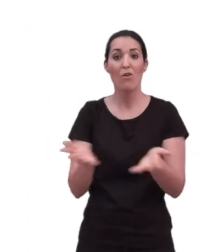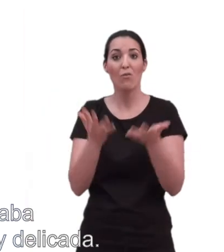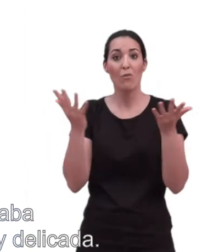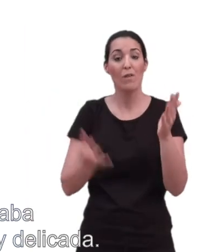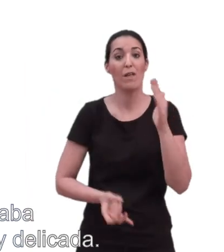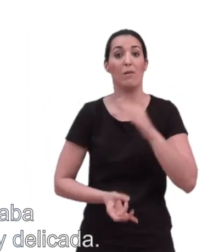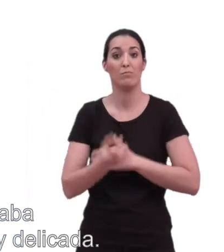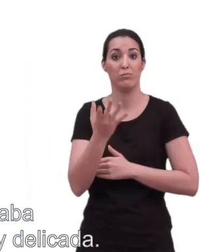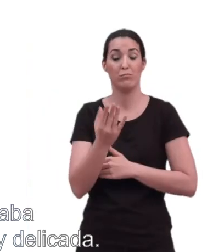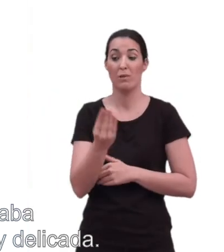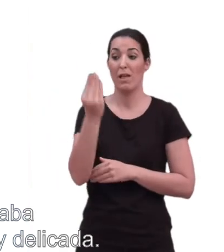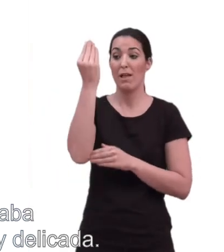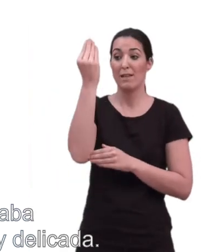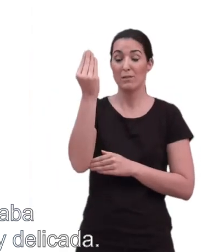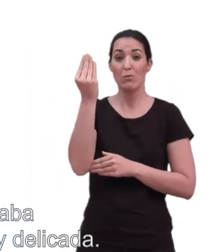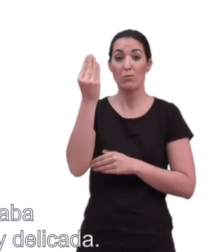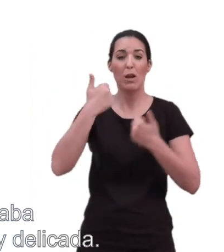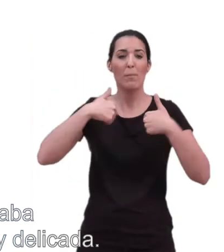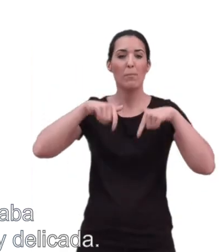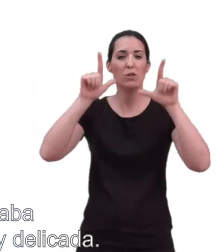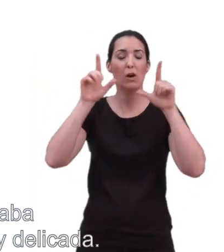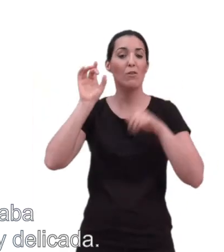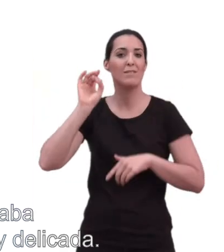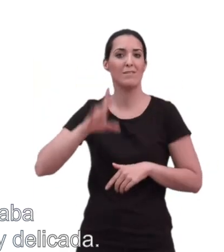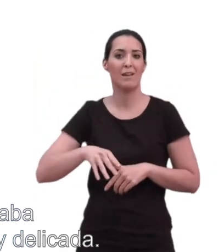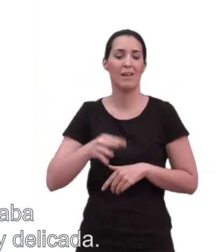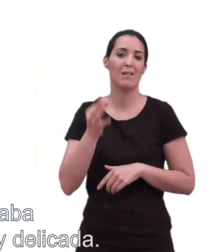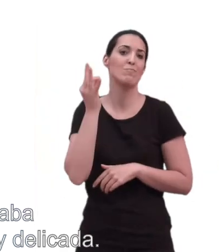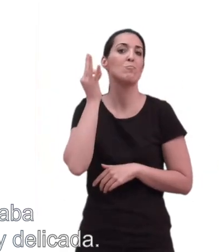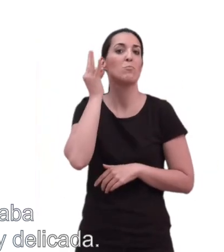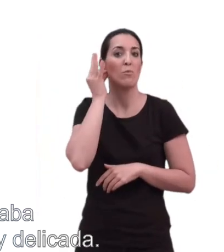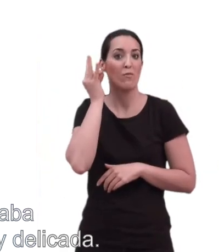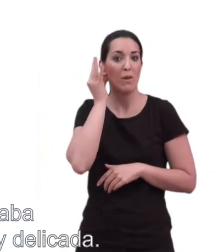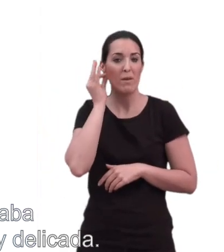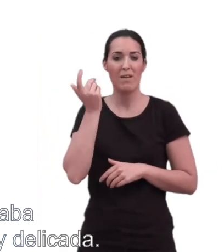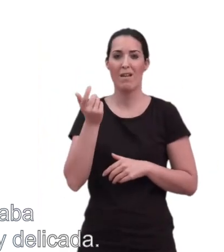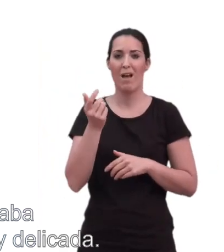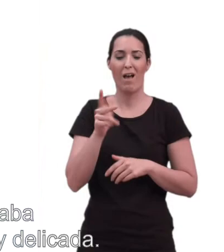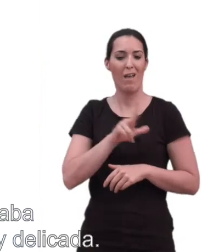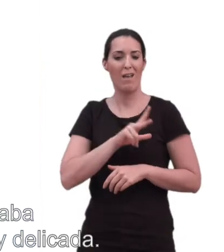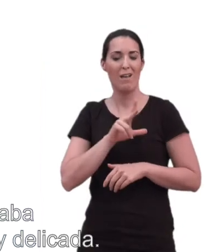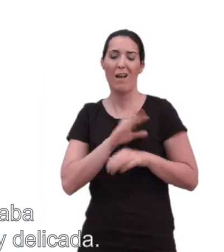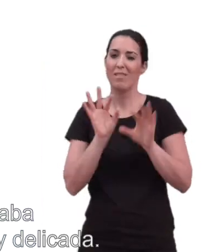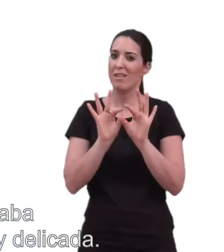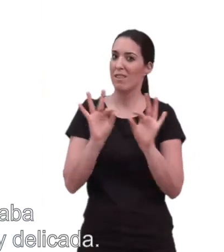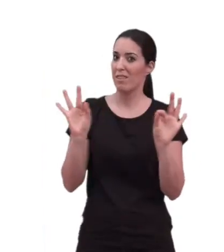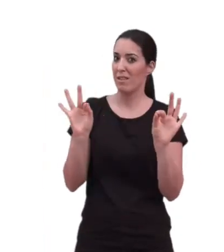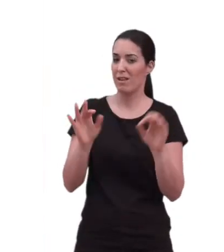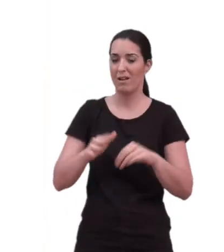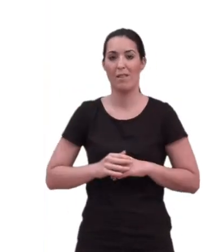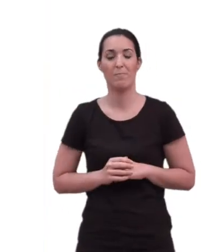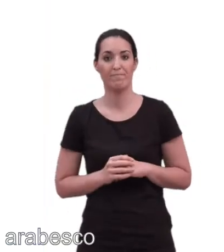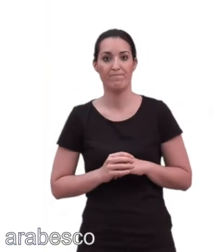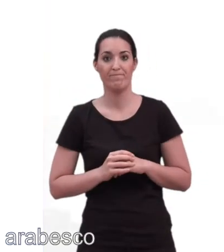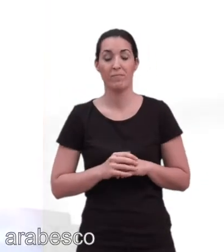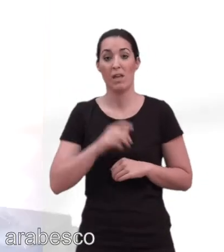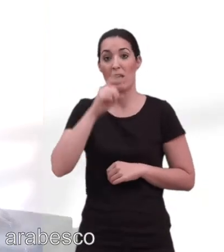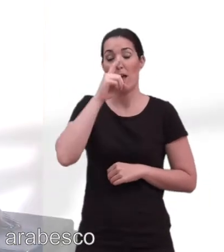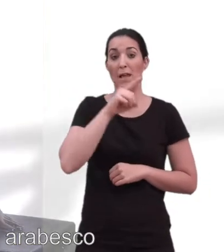cuya protagonista acostumbraba a ser una figura femenina elegante y delicada. Hacia